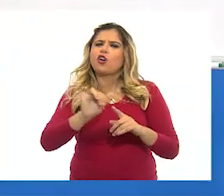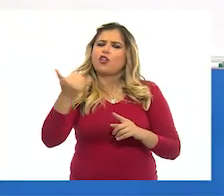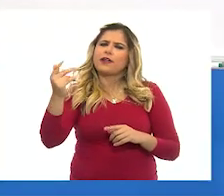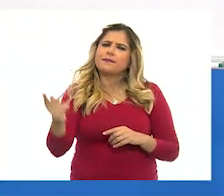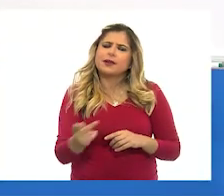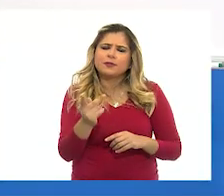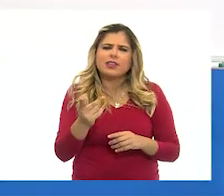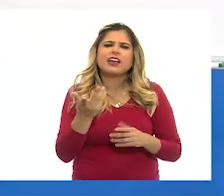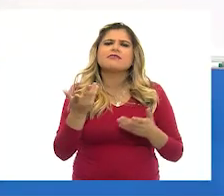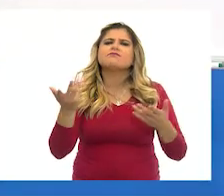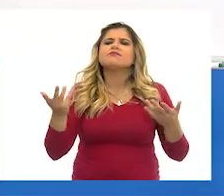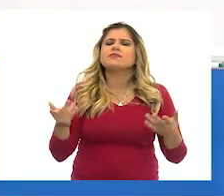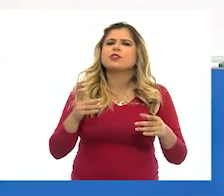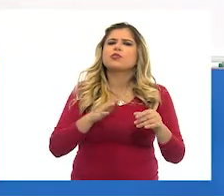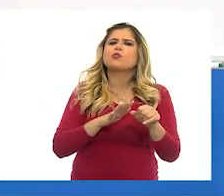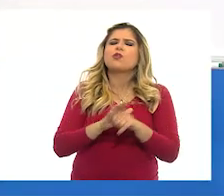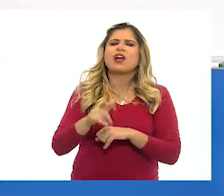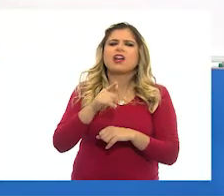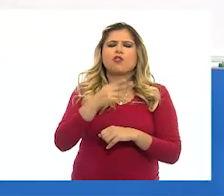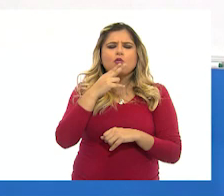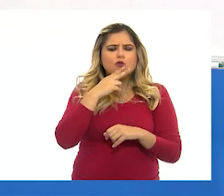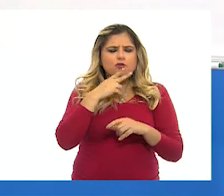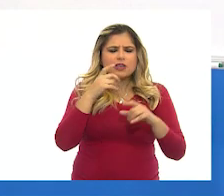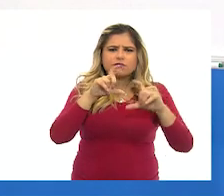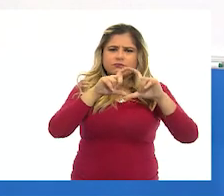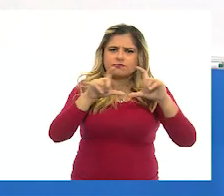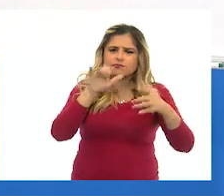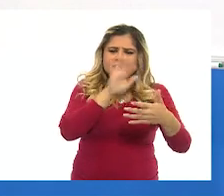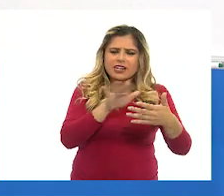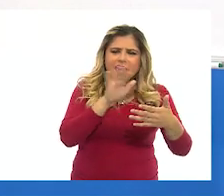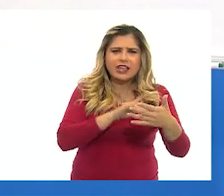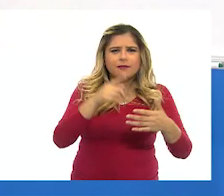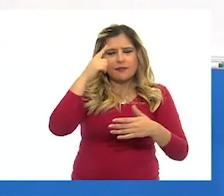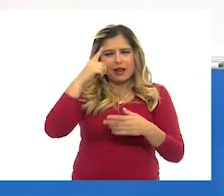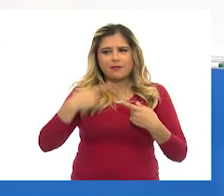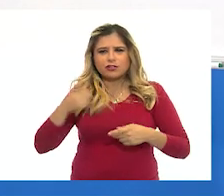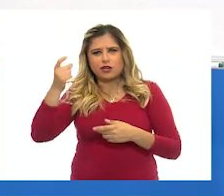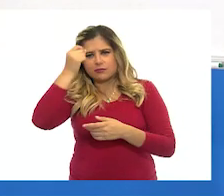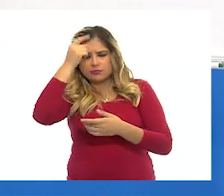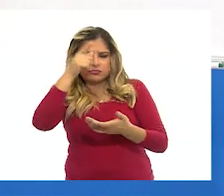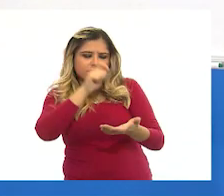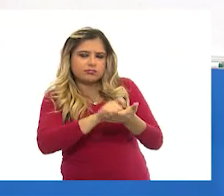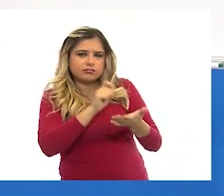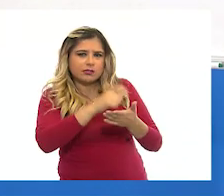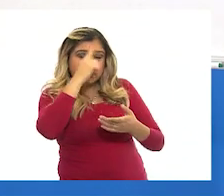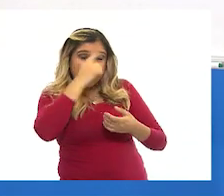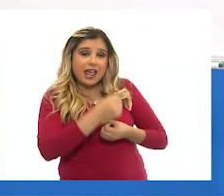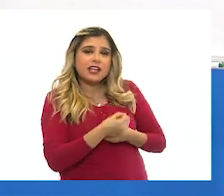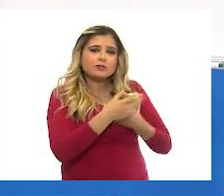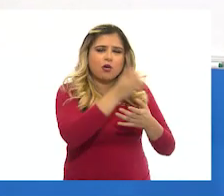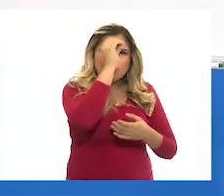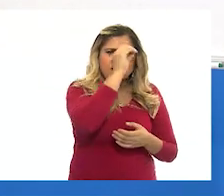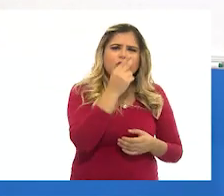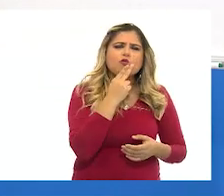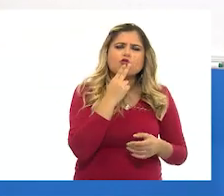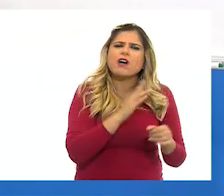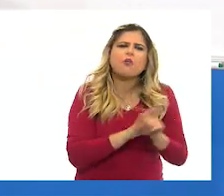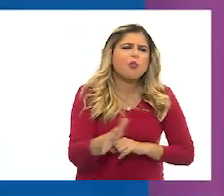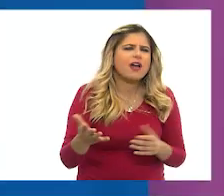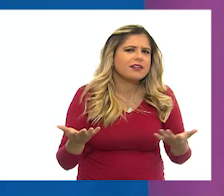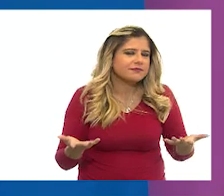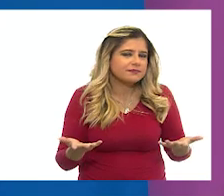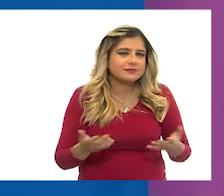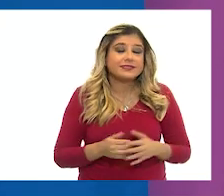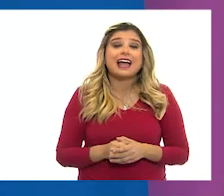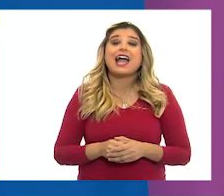María. ¿Qué clase de recursos suelen emplear los autores de las cartas para expresar sus opiniones?